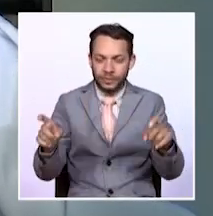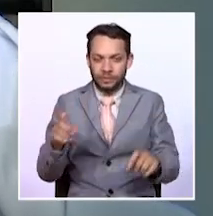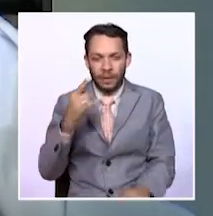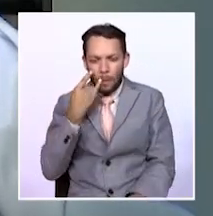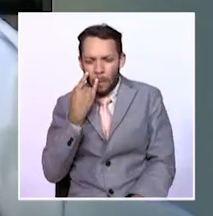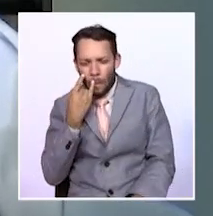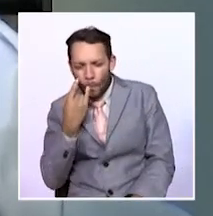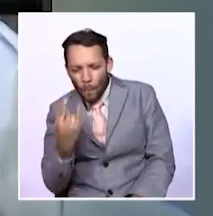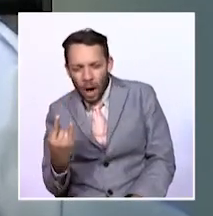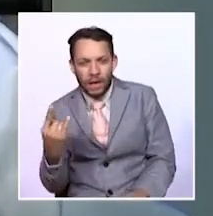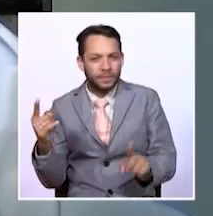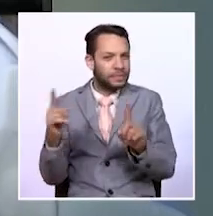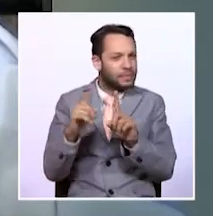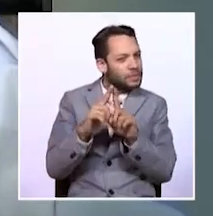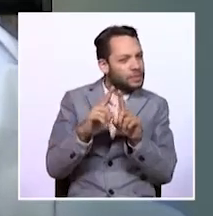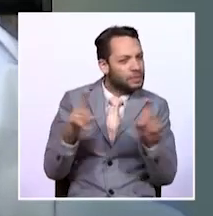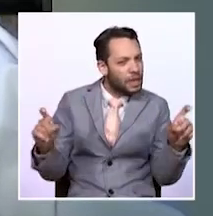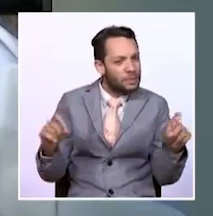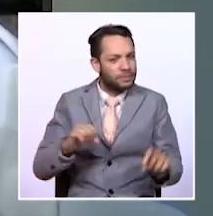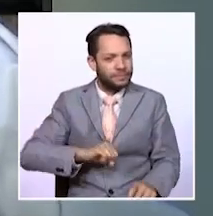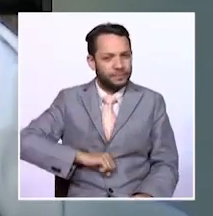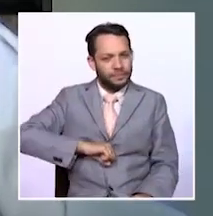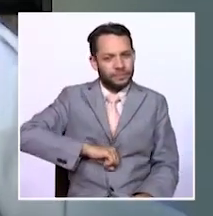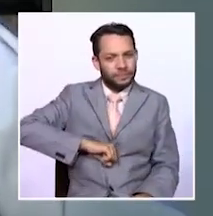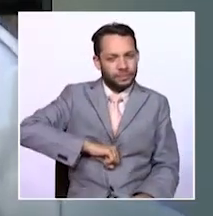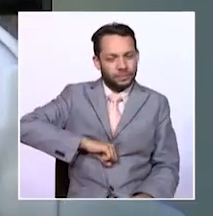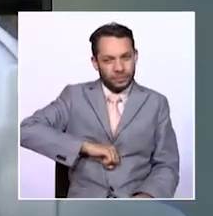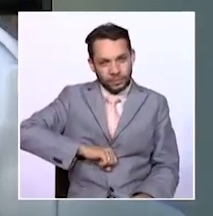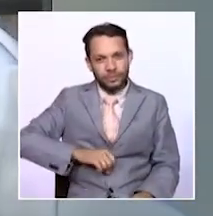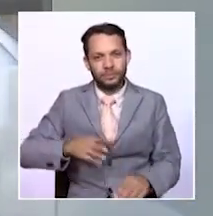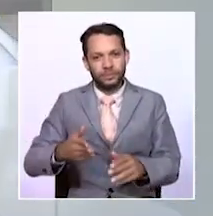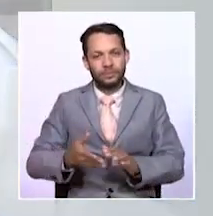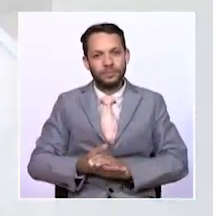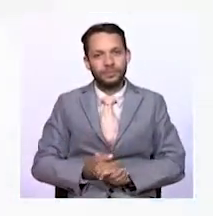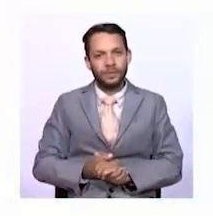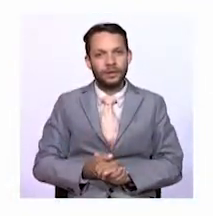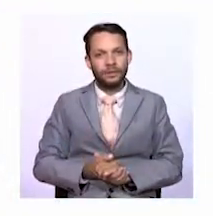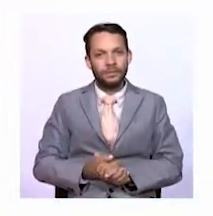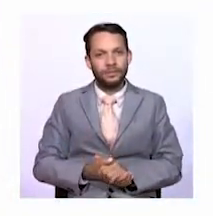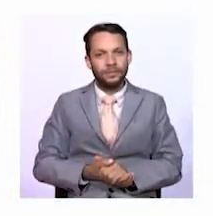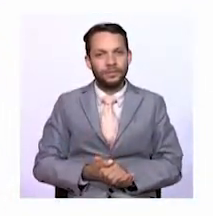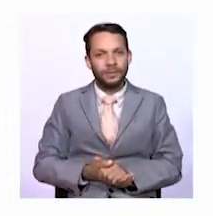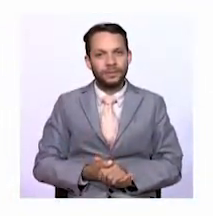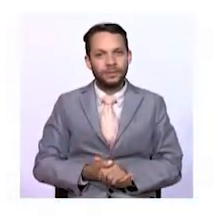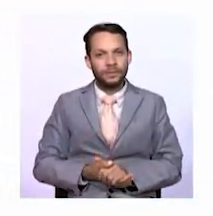de esta opción diagnóstica que tenemos en nuestro Parque de la Salud.